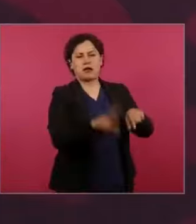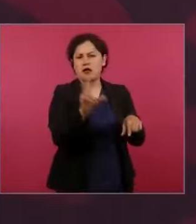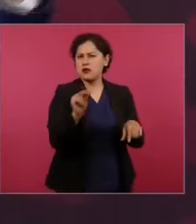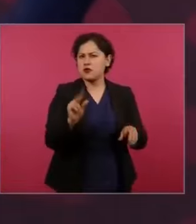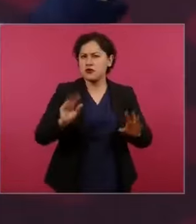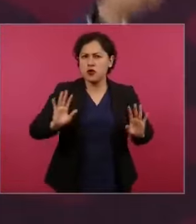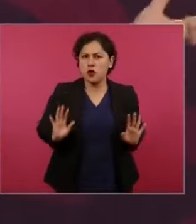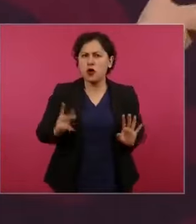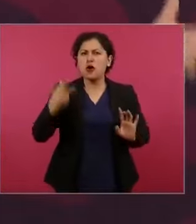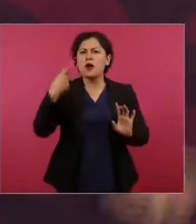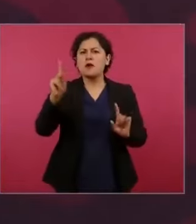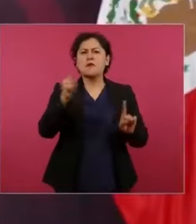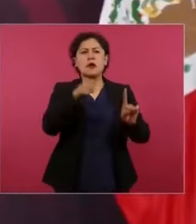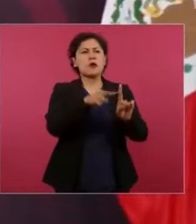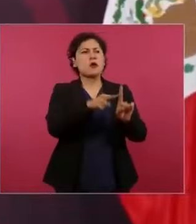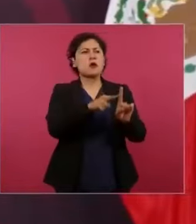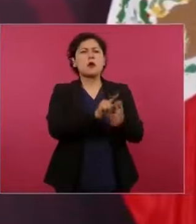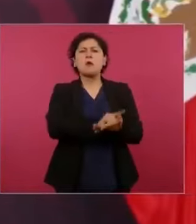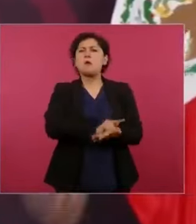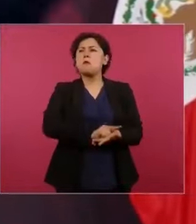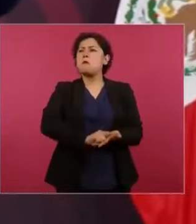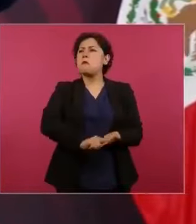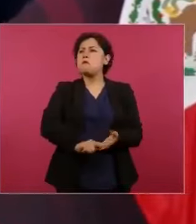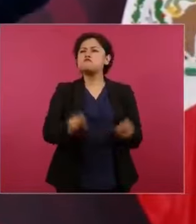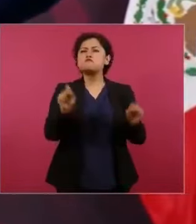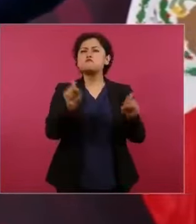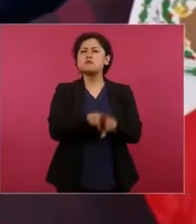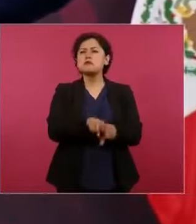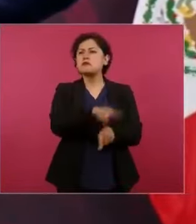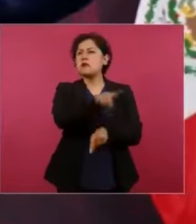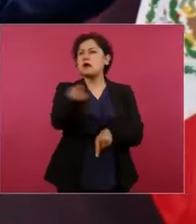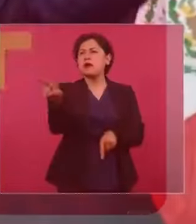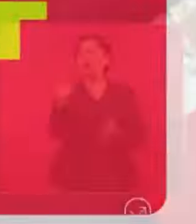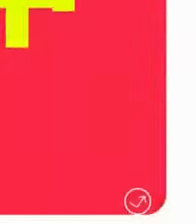inmaculada. 11 Noticias Digital.